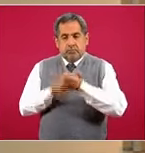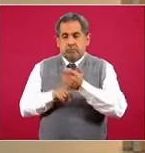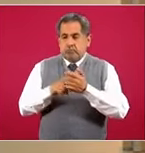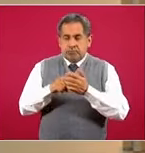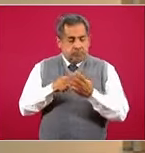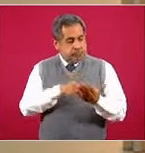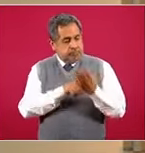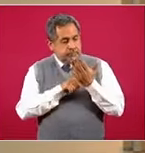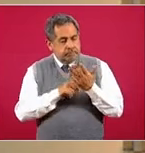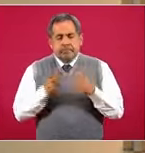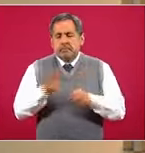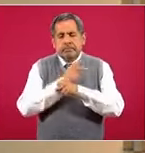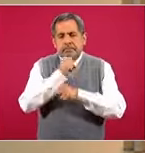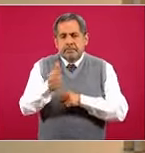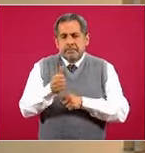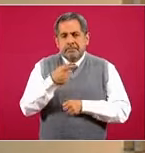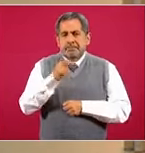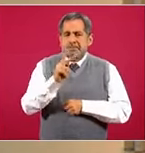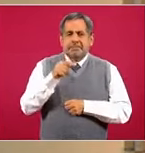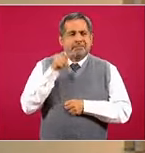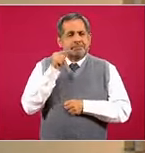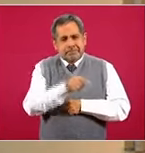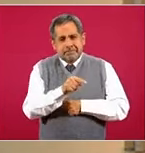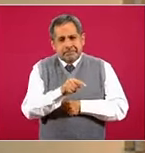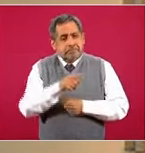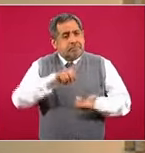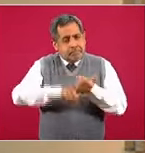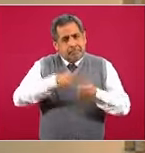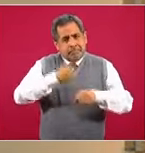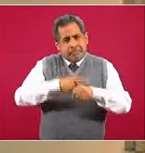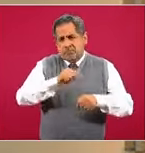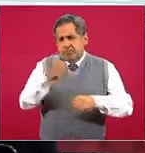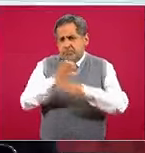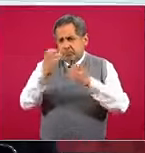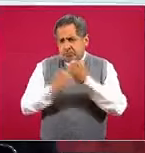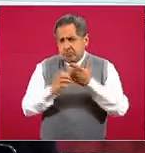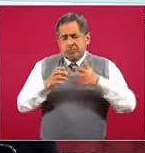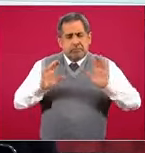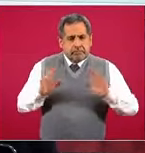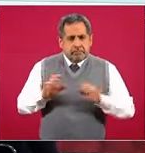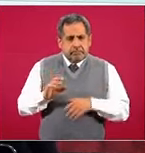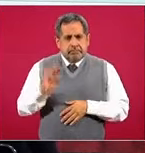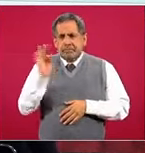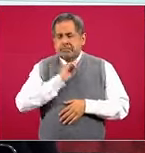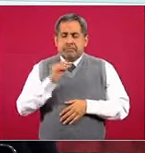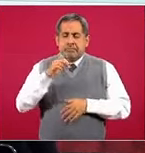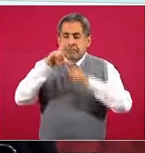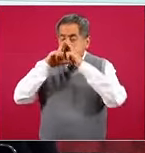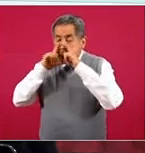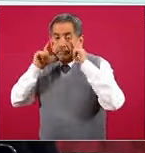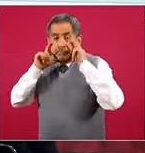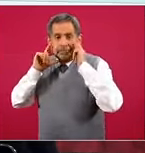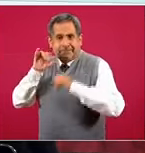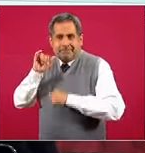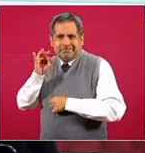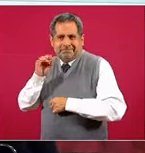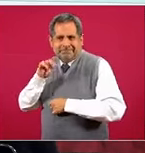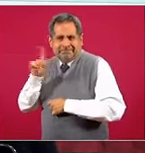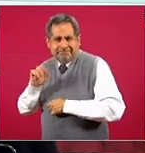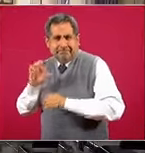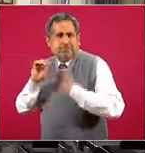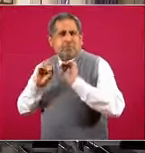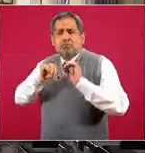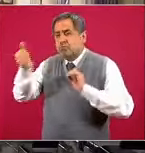muestra y resultó negativa, pero ¿qué creen? Está enferma de otra cosa. Puede ser influenza, puede ser